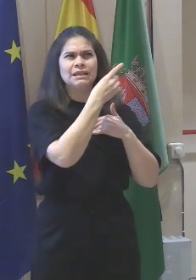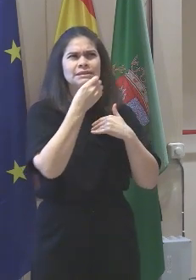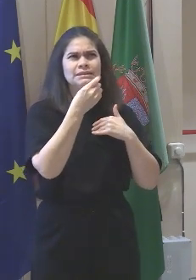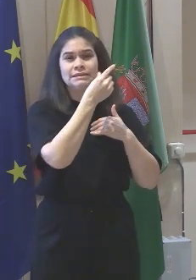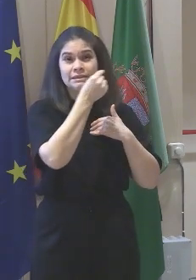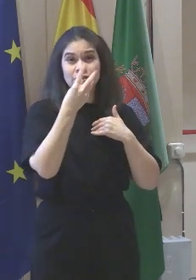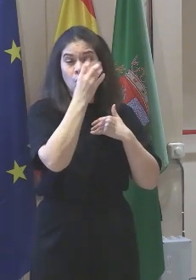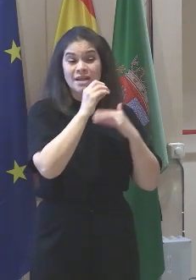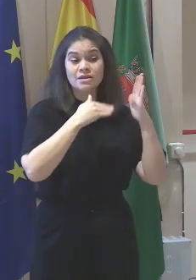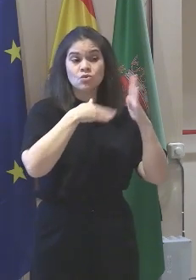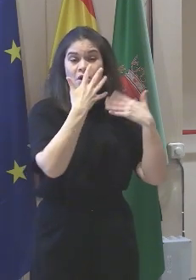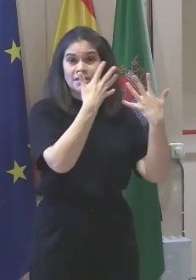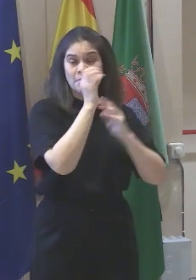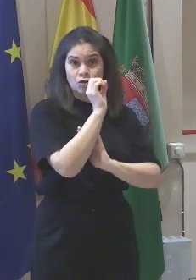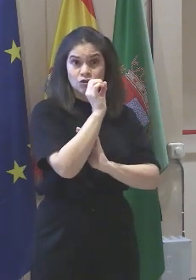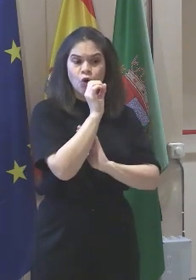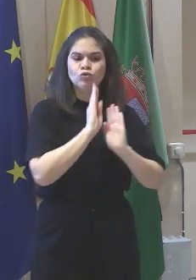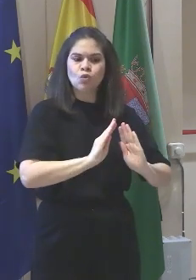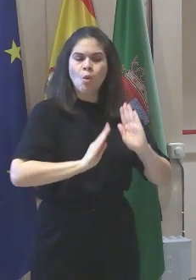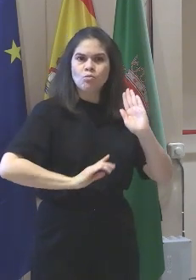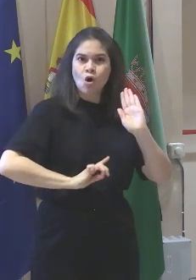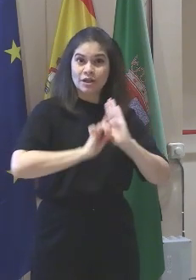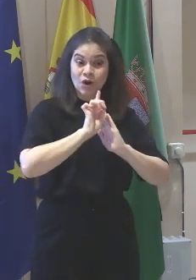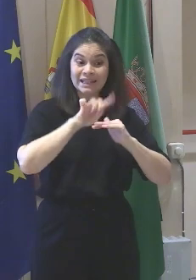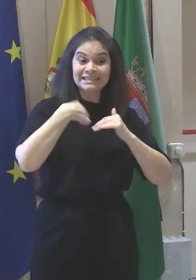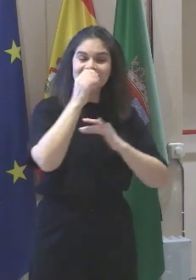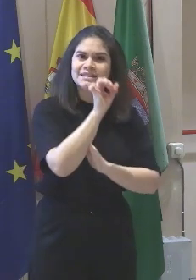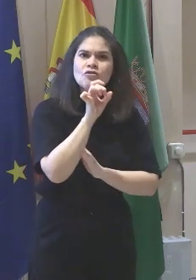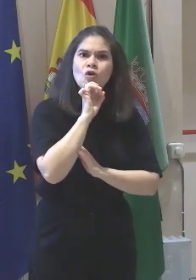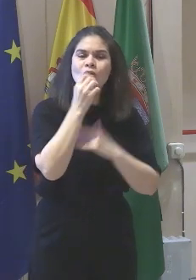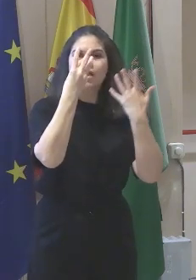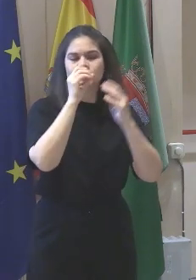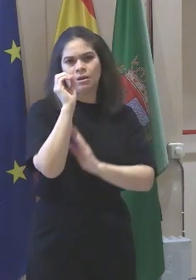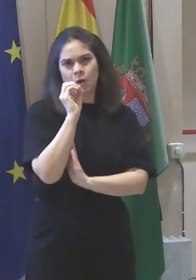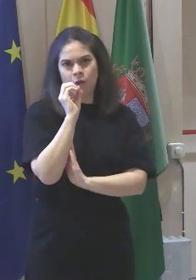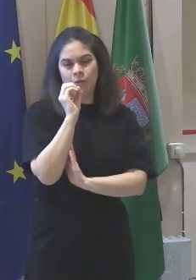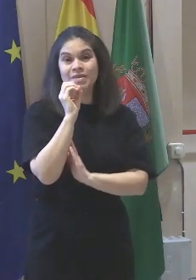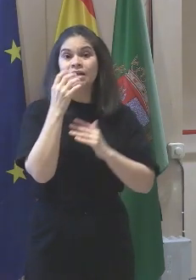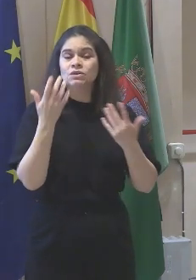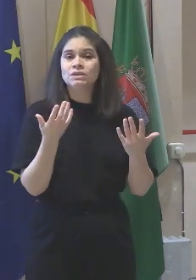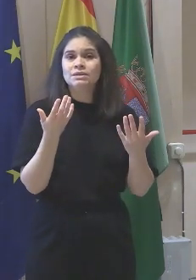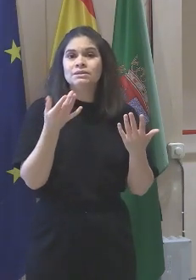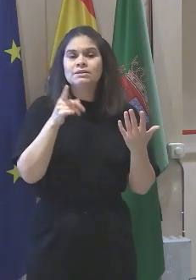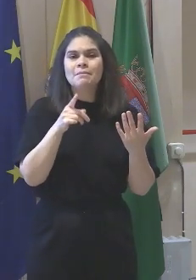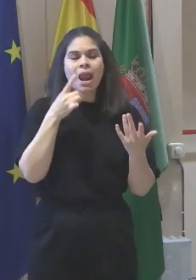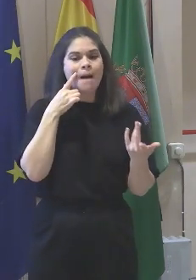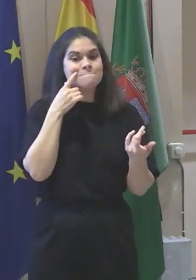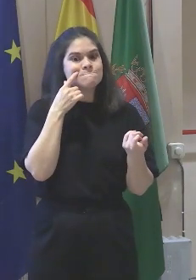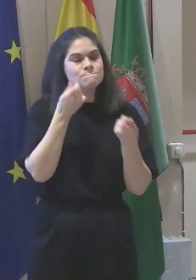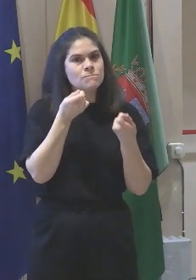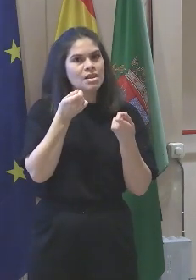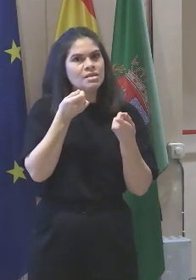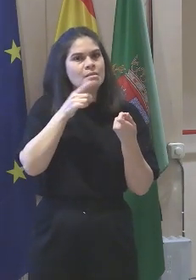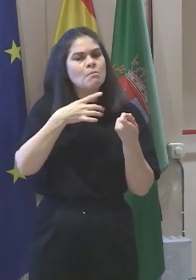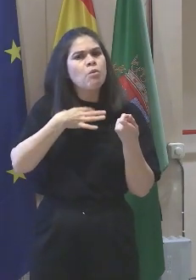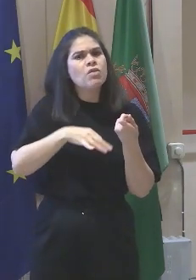al 10%, la progresión en el siguiente año era del 80%, con lo cual también la monitorización podría llegar a